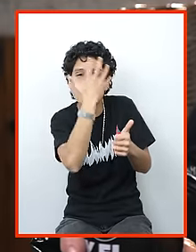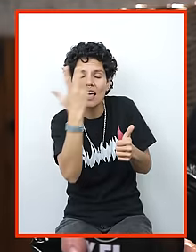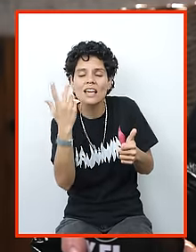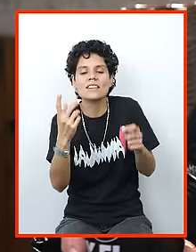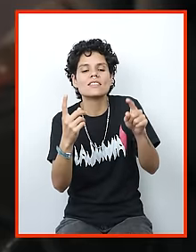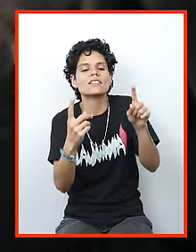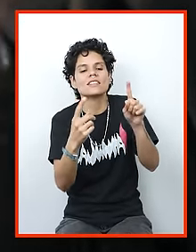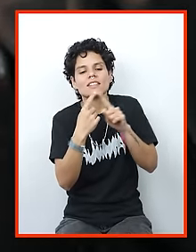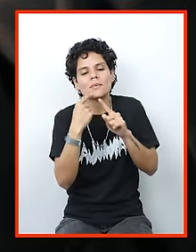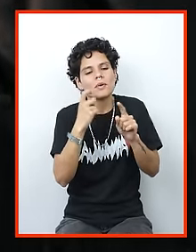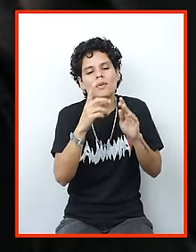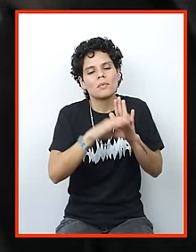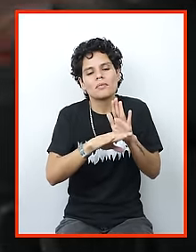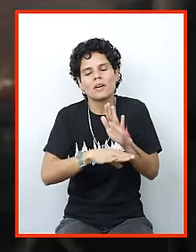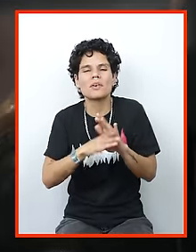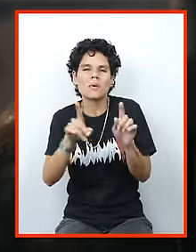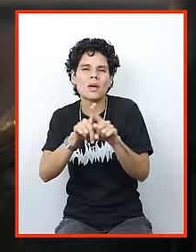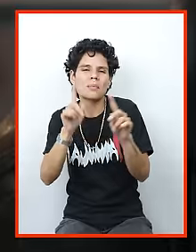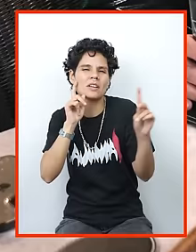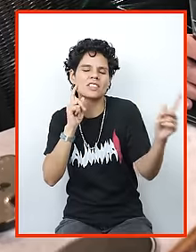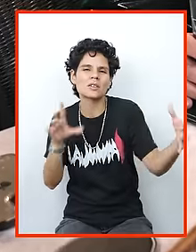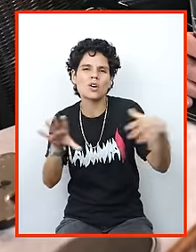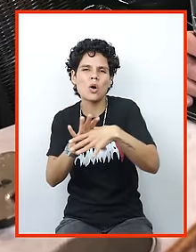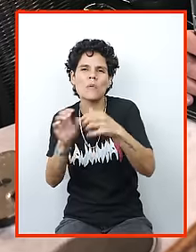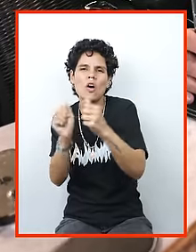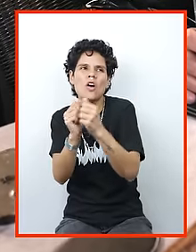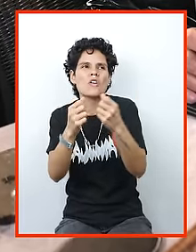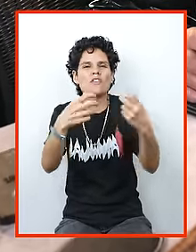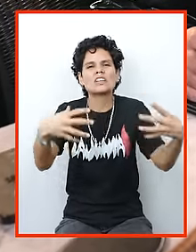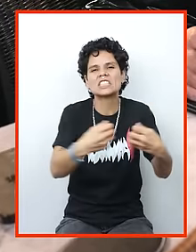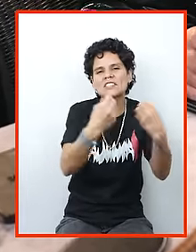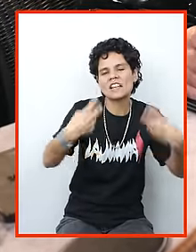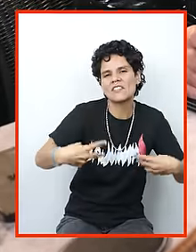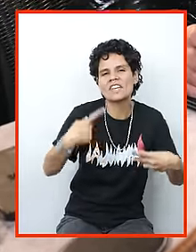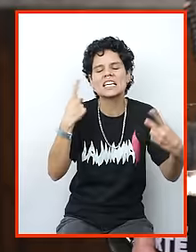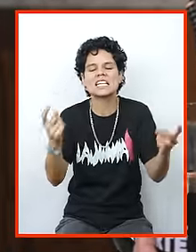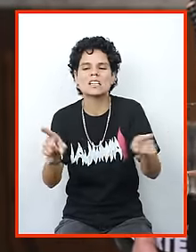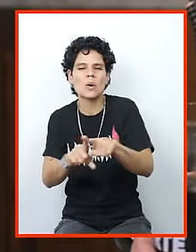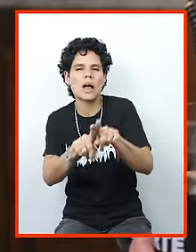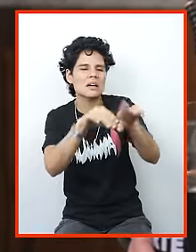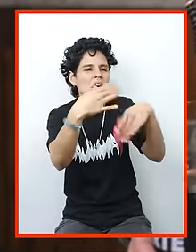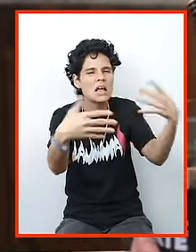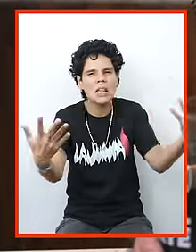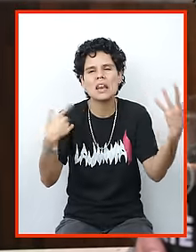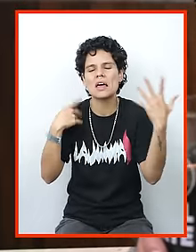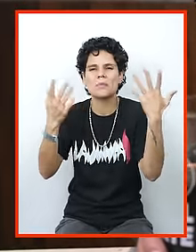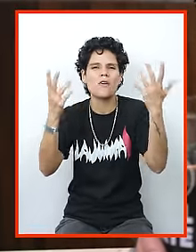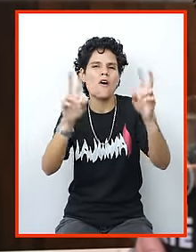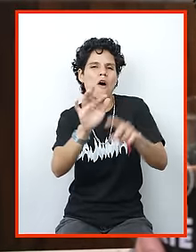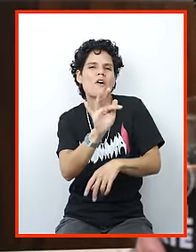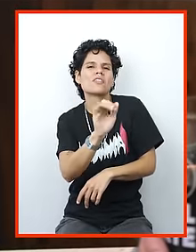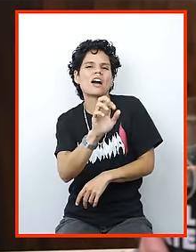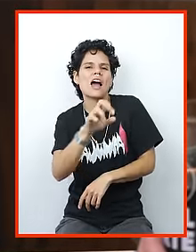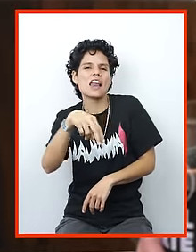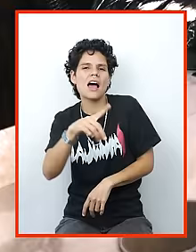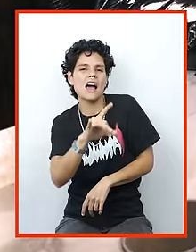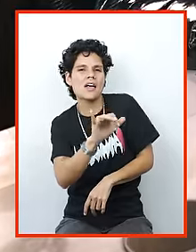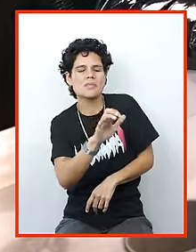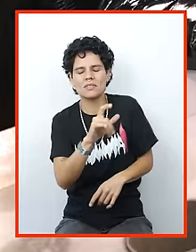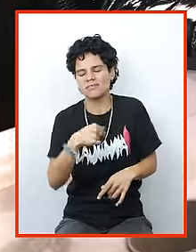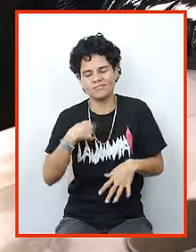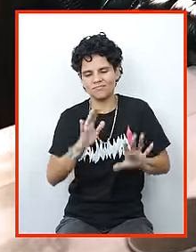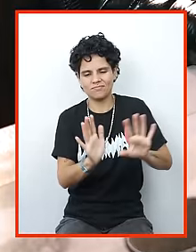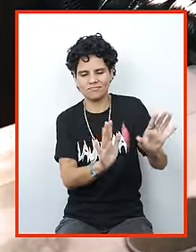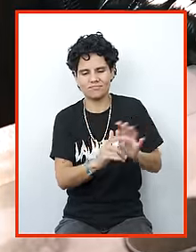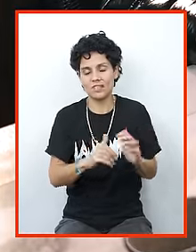hecha. Sí. Dijimos, bajamos a categoría programa Festival de Viña, satélite. Así es que no queríamos caer en eso. ¿Qué